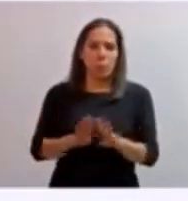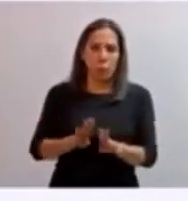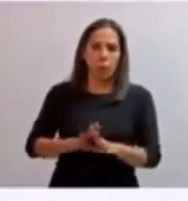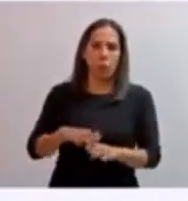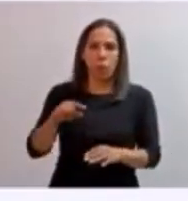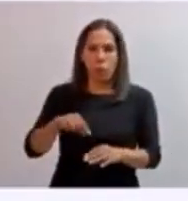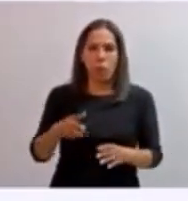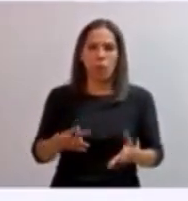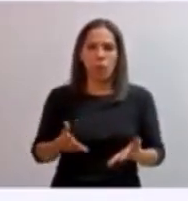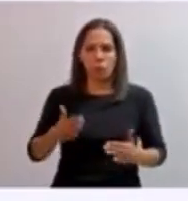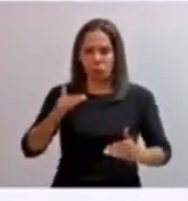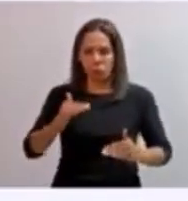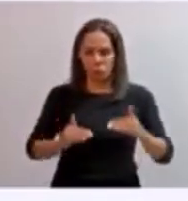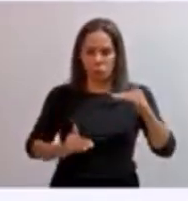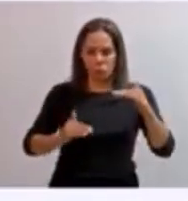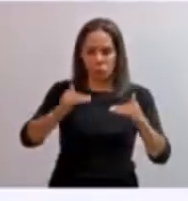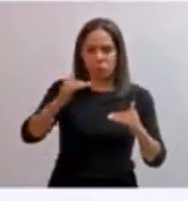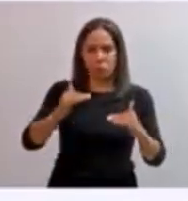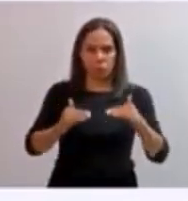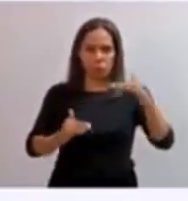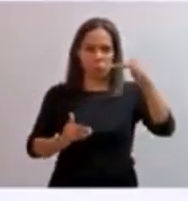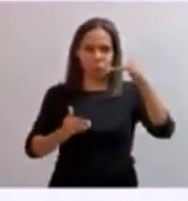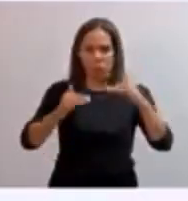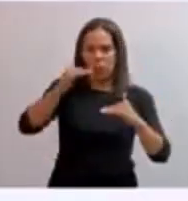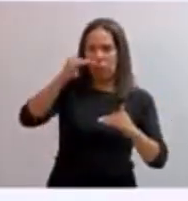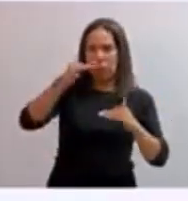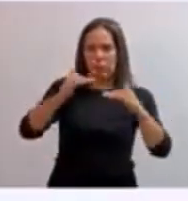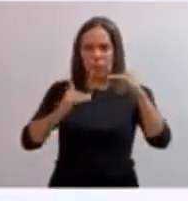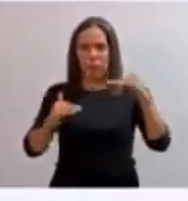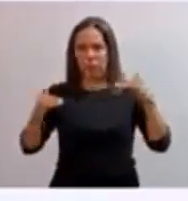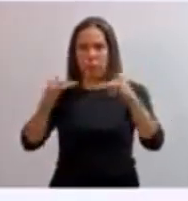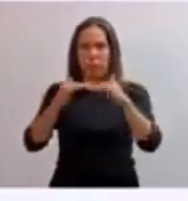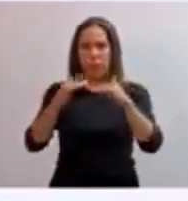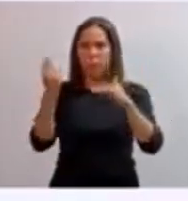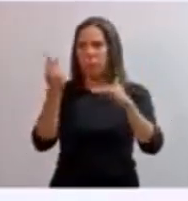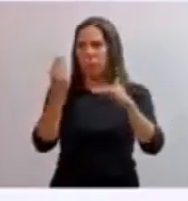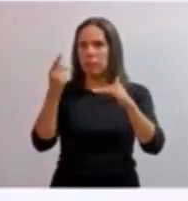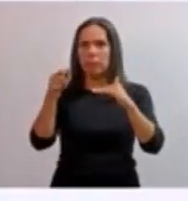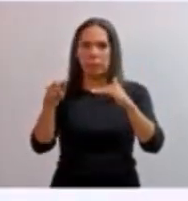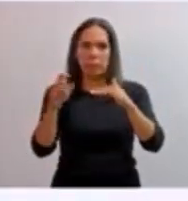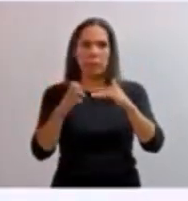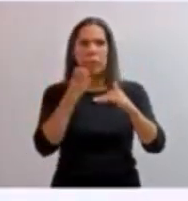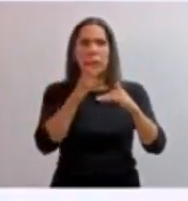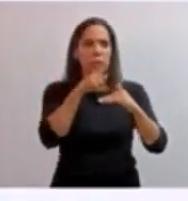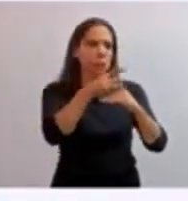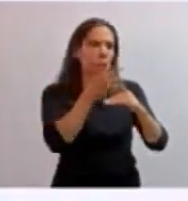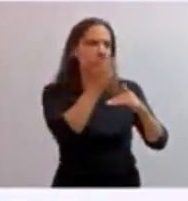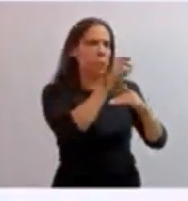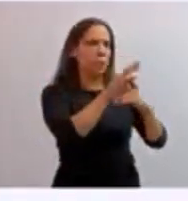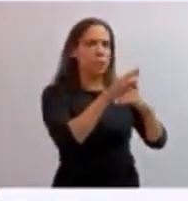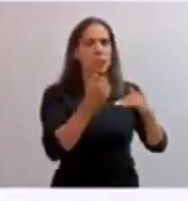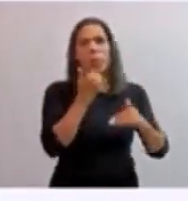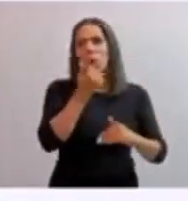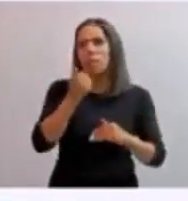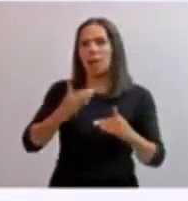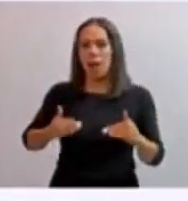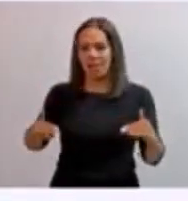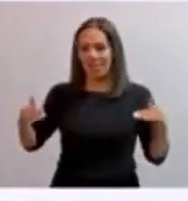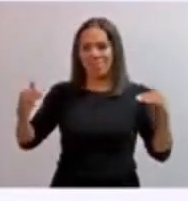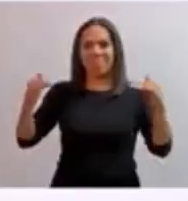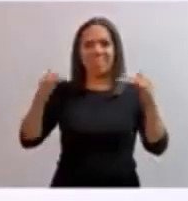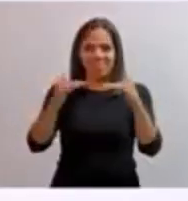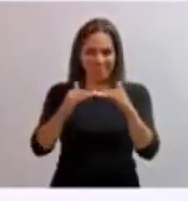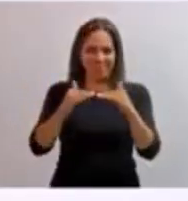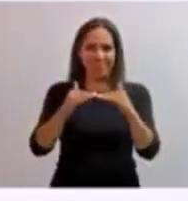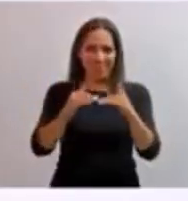este balance entre las necesidades que vemos de nuestras escuelas, las necesidades de nuestros directivos, las necesidades de